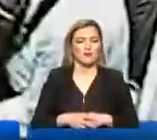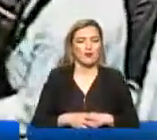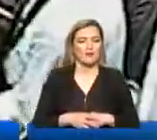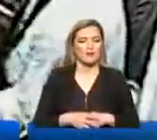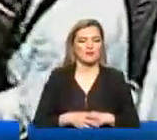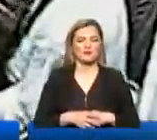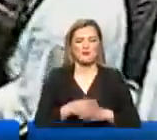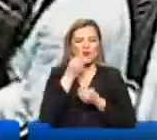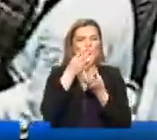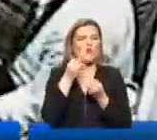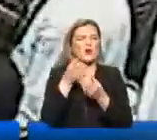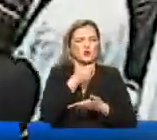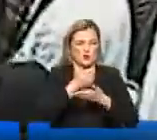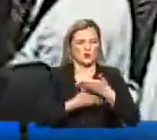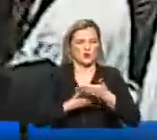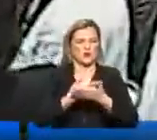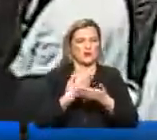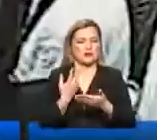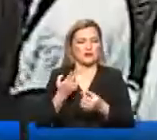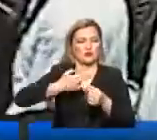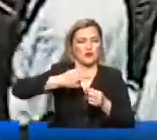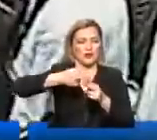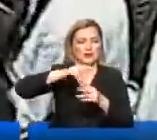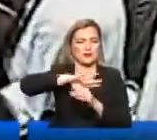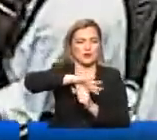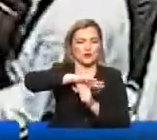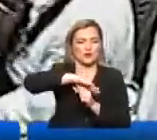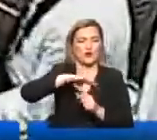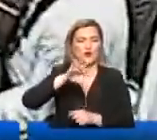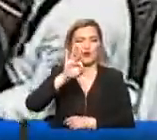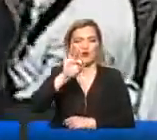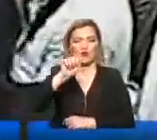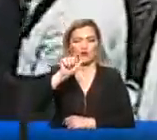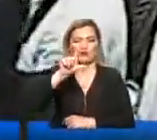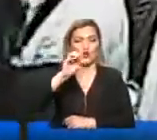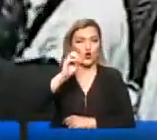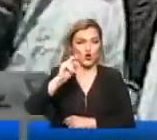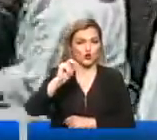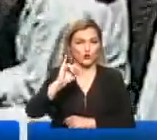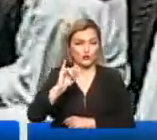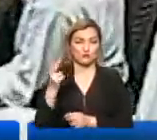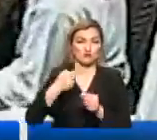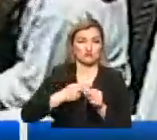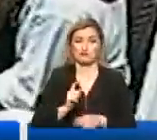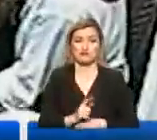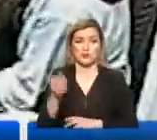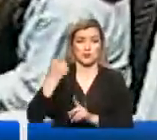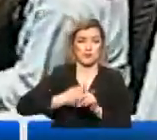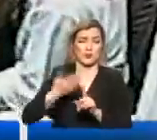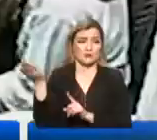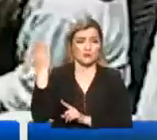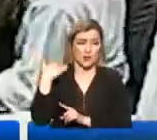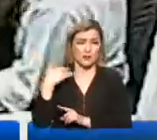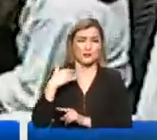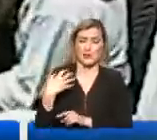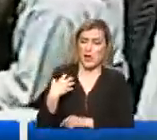digital, en esta celebración no estuvo presente el ex embajador Juan Falconi, debido a que meses antes había